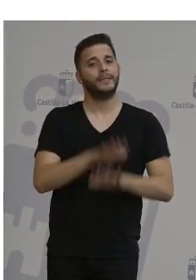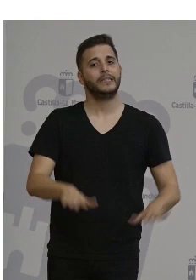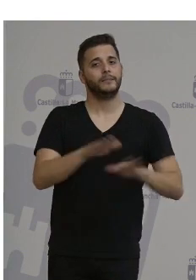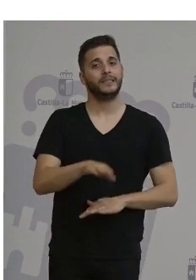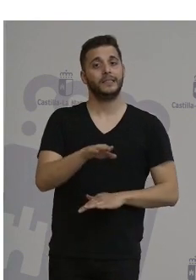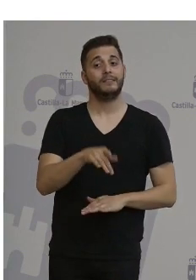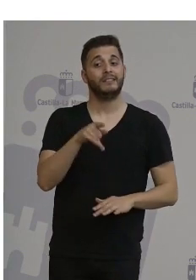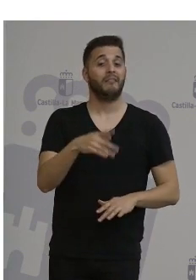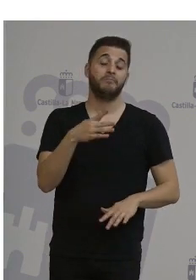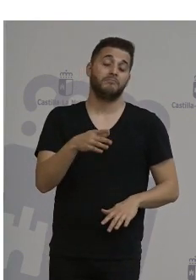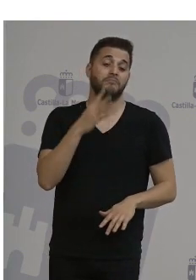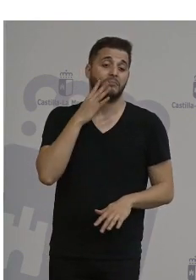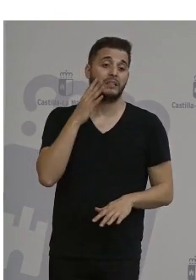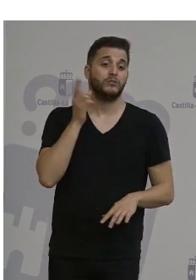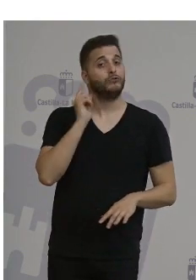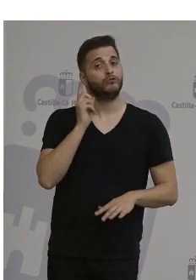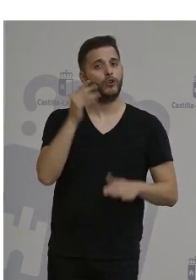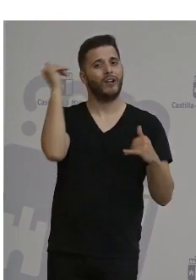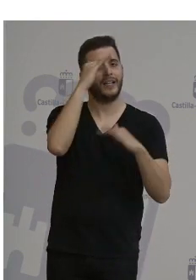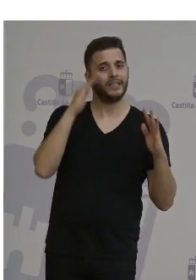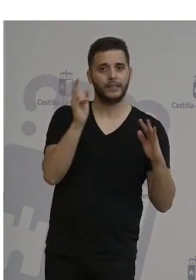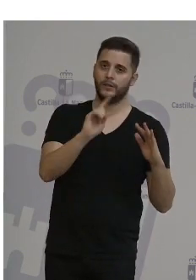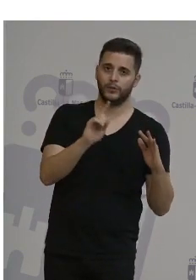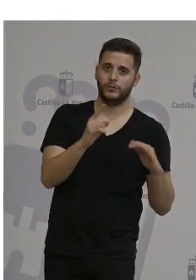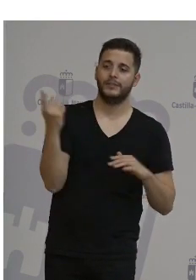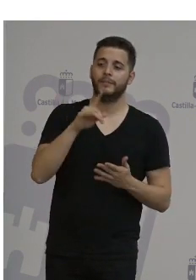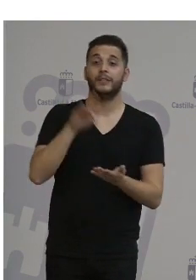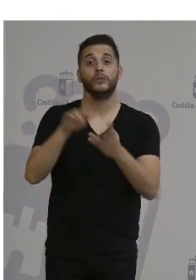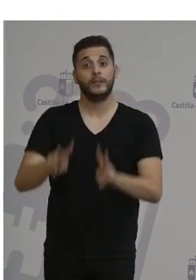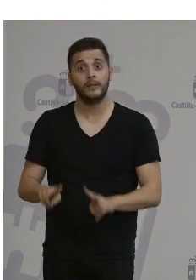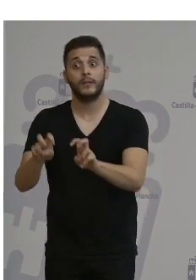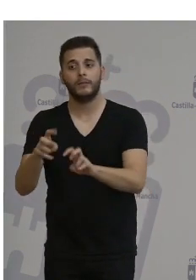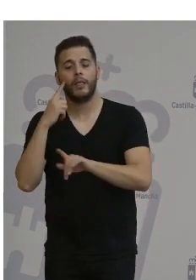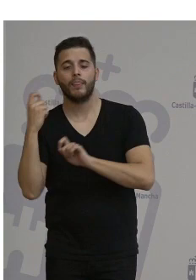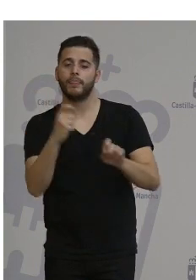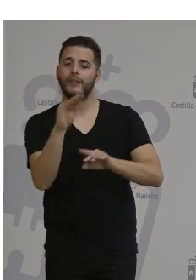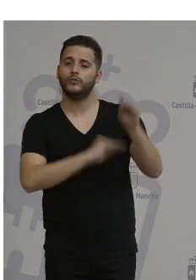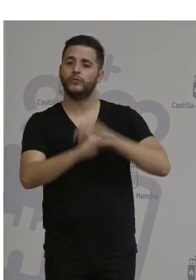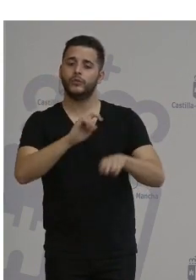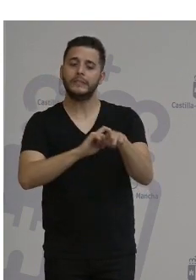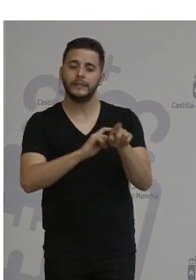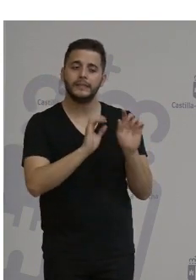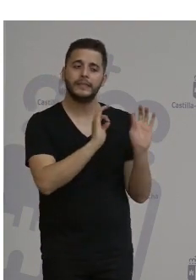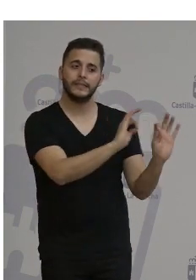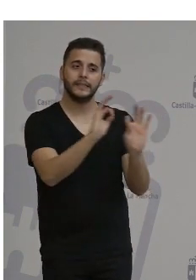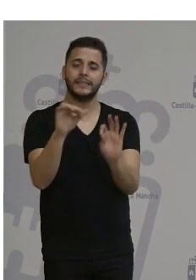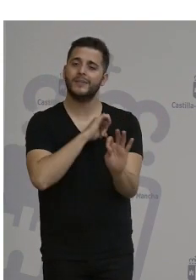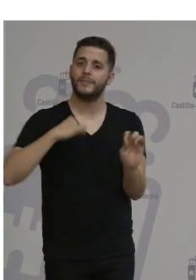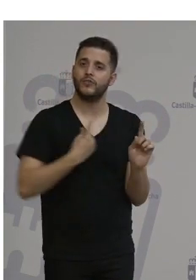remiendan o que solo atiendan, sino que desde la innovación ofrezcan soluciones personalizadas y adaptadas para cada persona.